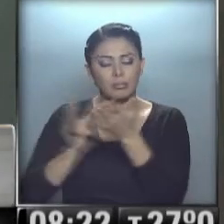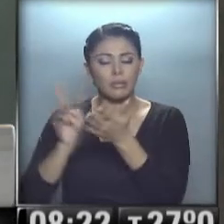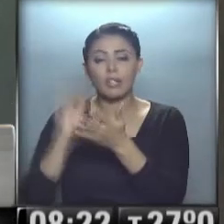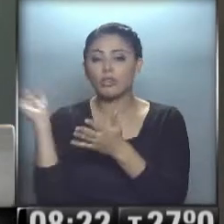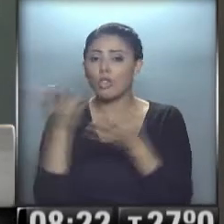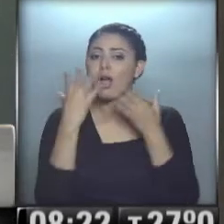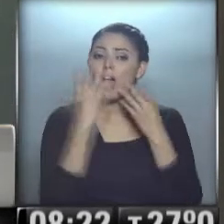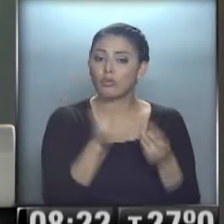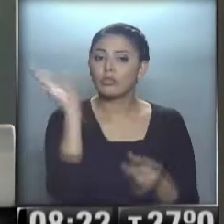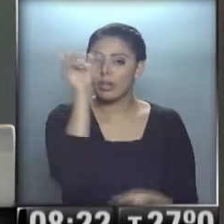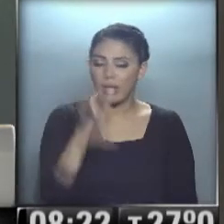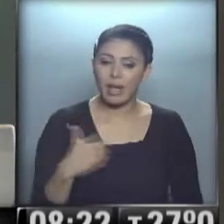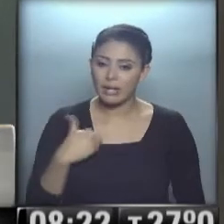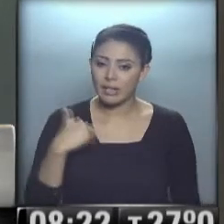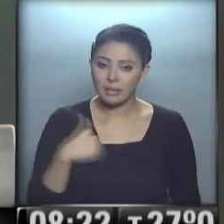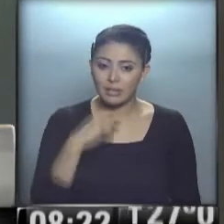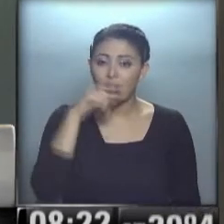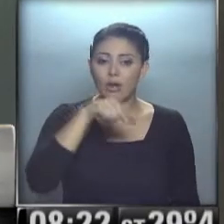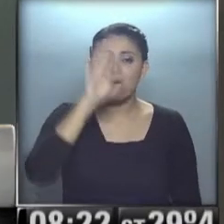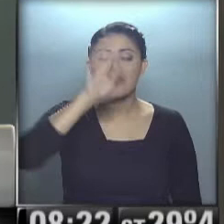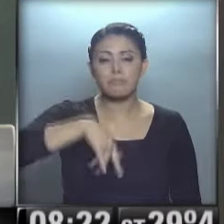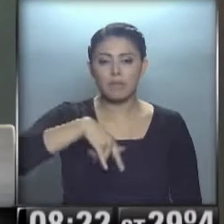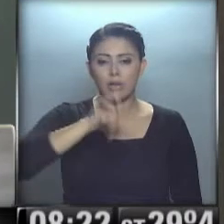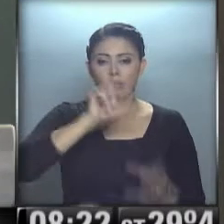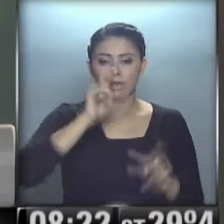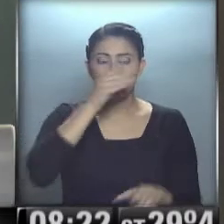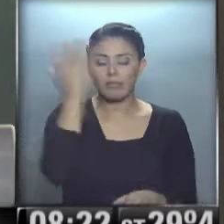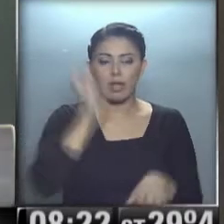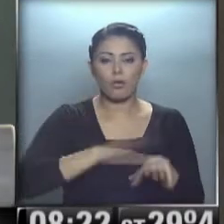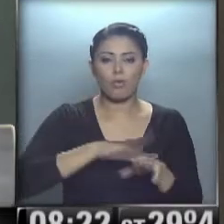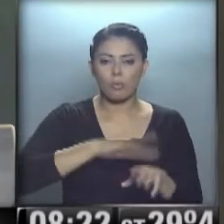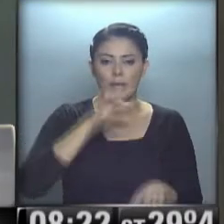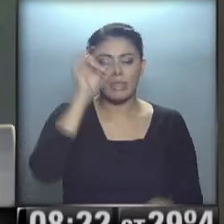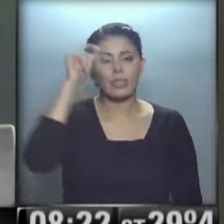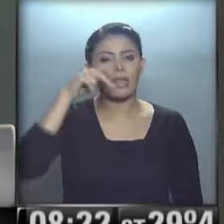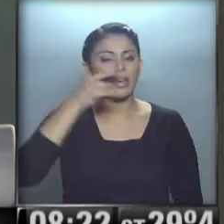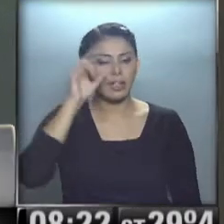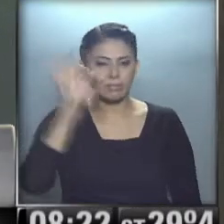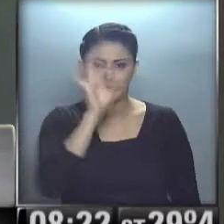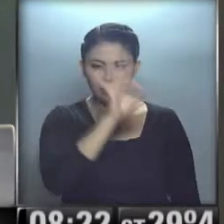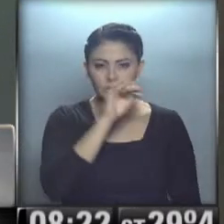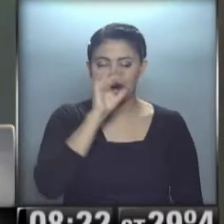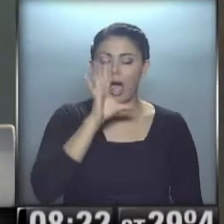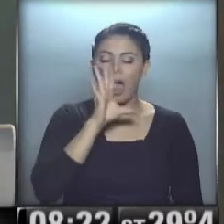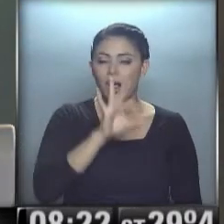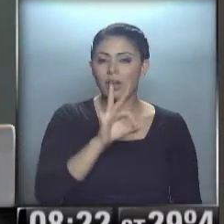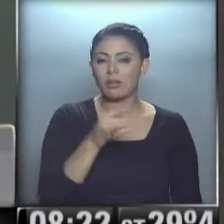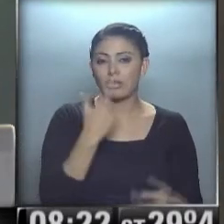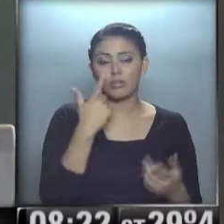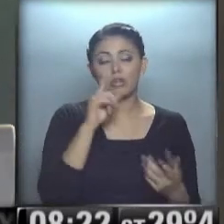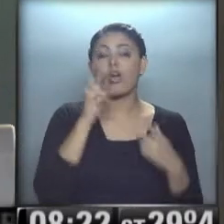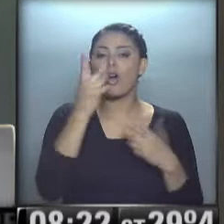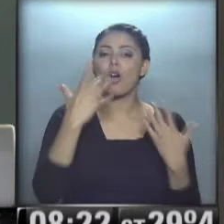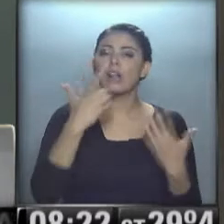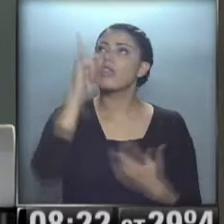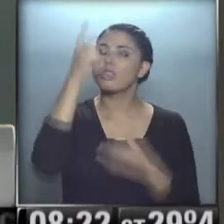permitido que la República Argentina tenga el menor número de casos de la región. Son casos prácticamente imperceptibles y ojalá Dios quiera que